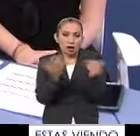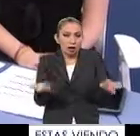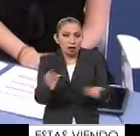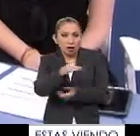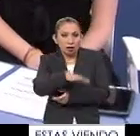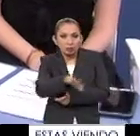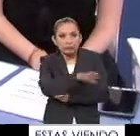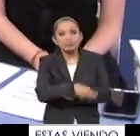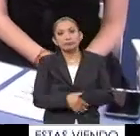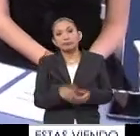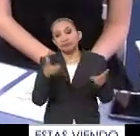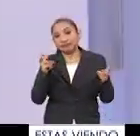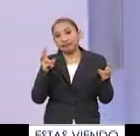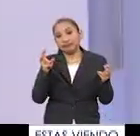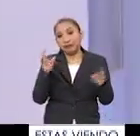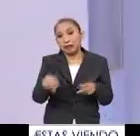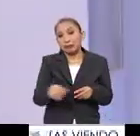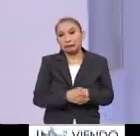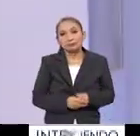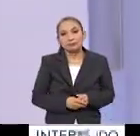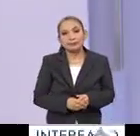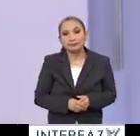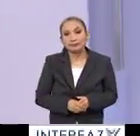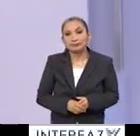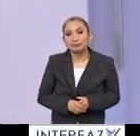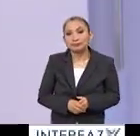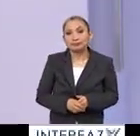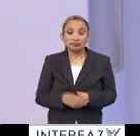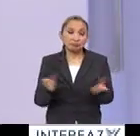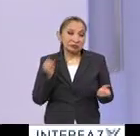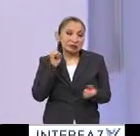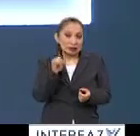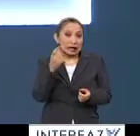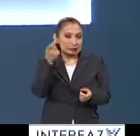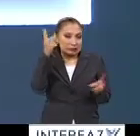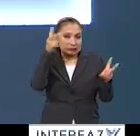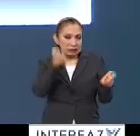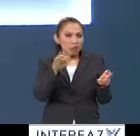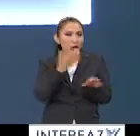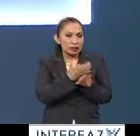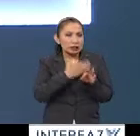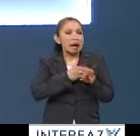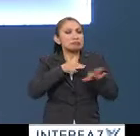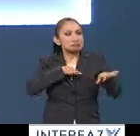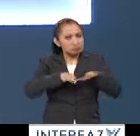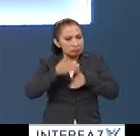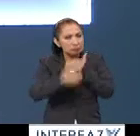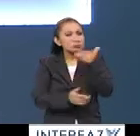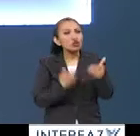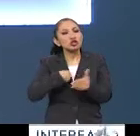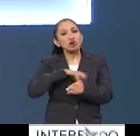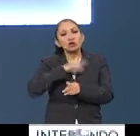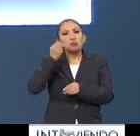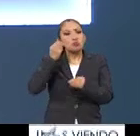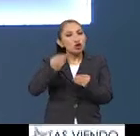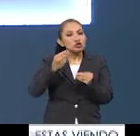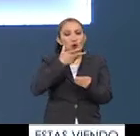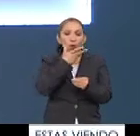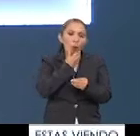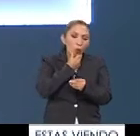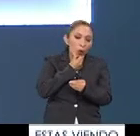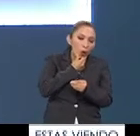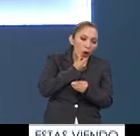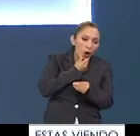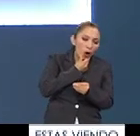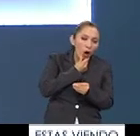se inmiscuyeran en ese tipo de opciones académicas, ¿no? Exacto, es un tema que se está trabajando, estamos trabajando mucho las masculinidades